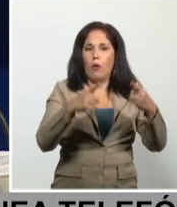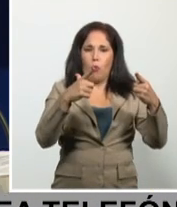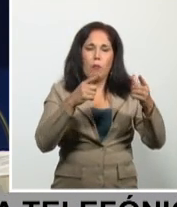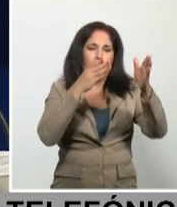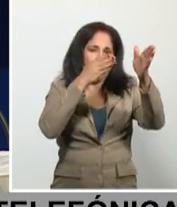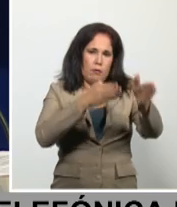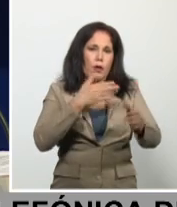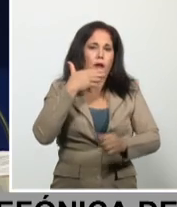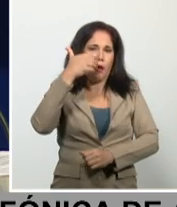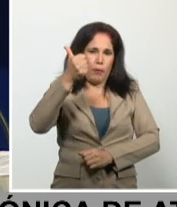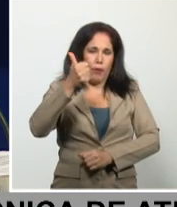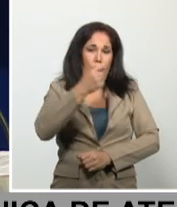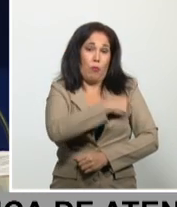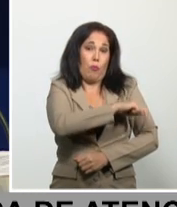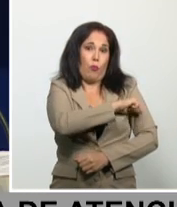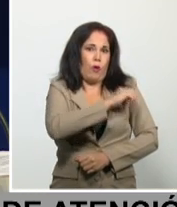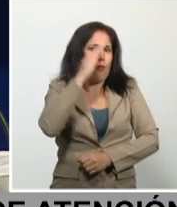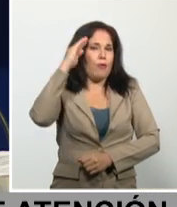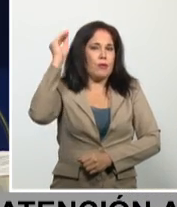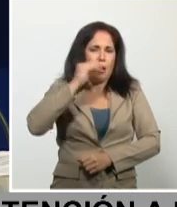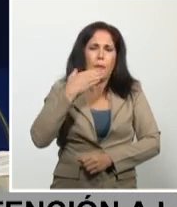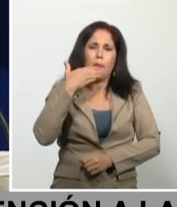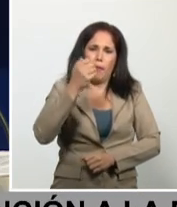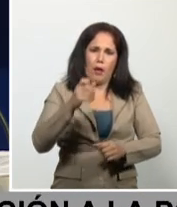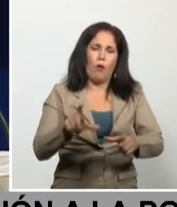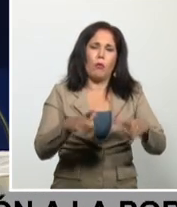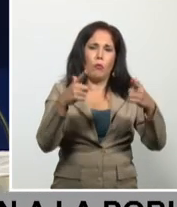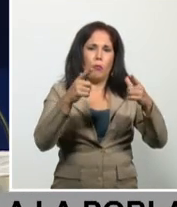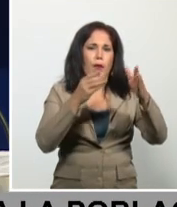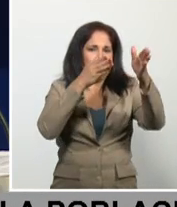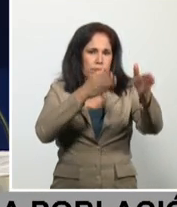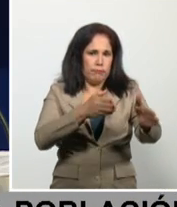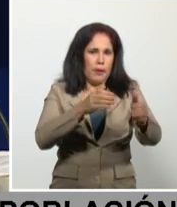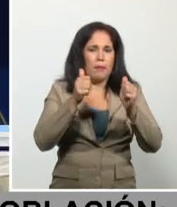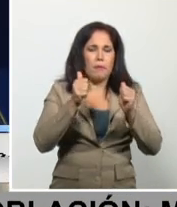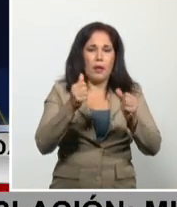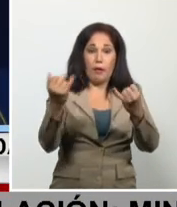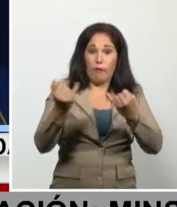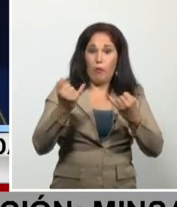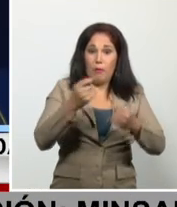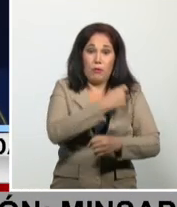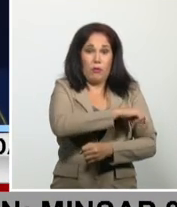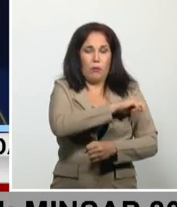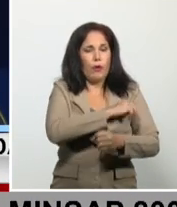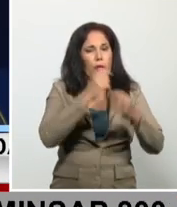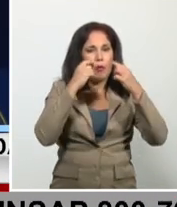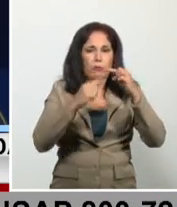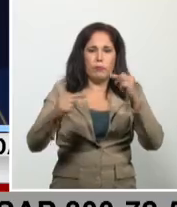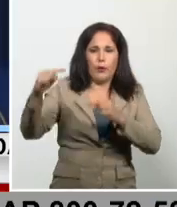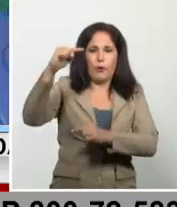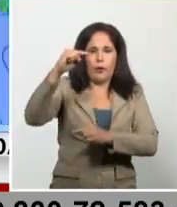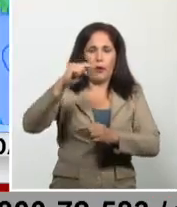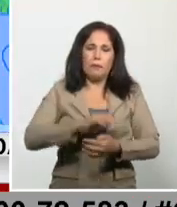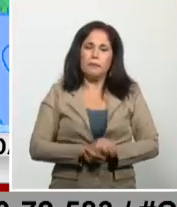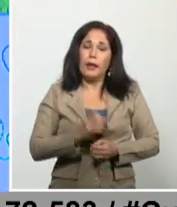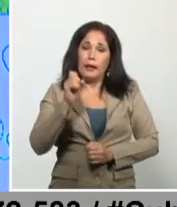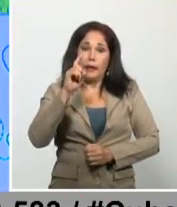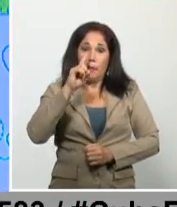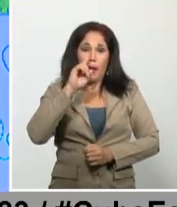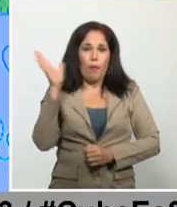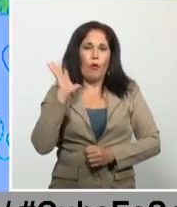disciplina. Por eso es muy importante que nuestra población esté totalmente informada. Eso es lo que teníamos. Así terminamos